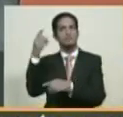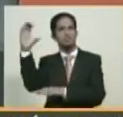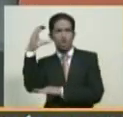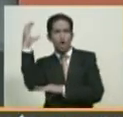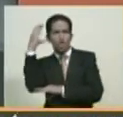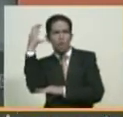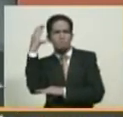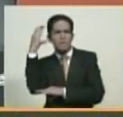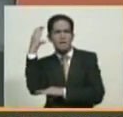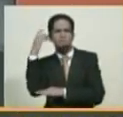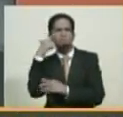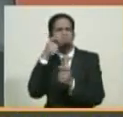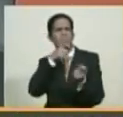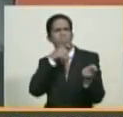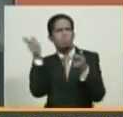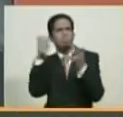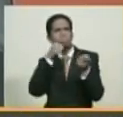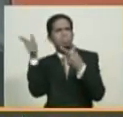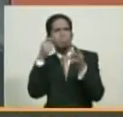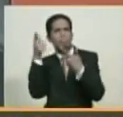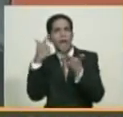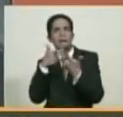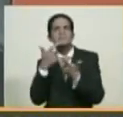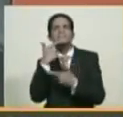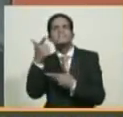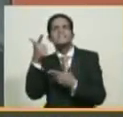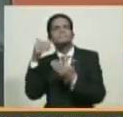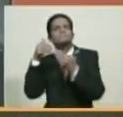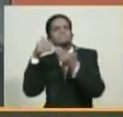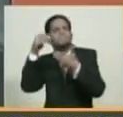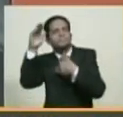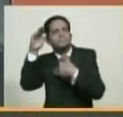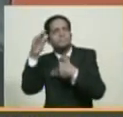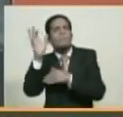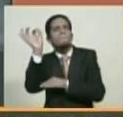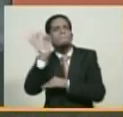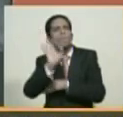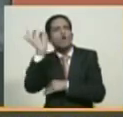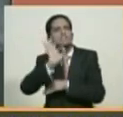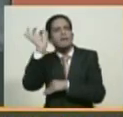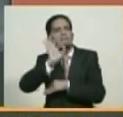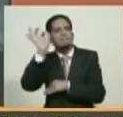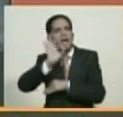Por eso están desesperados, porque faltan días para que se acabe la robadera.